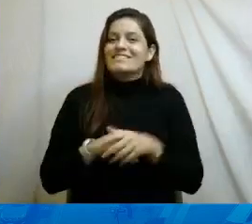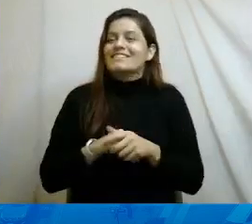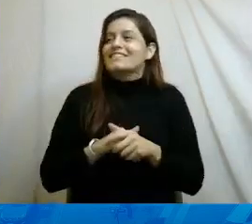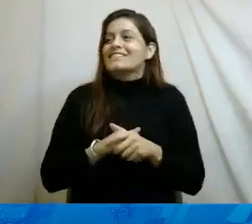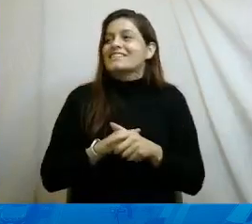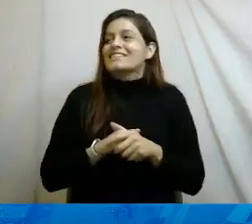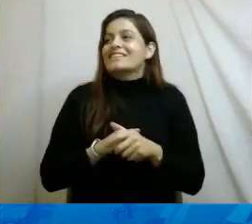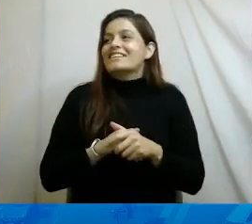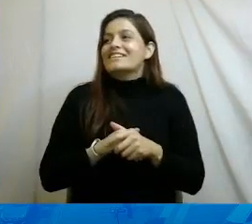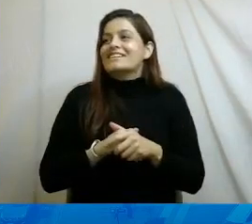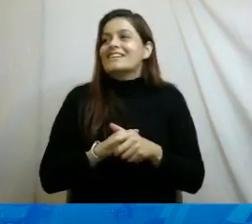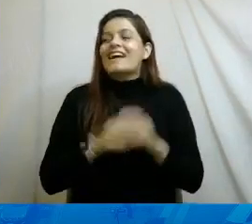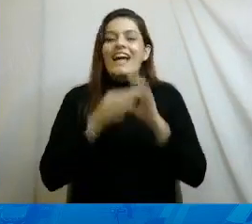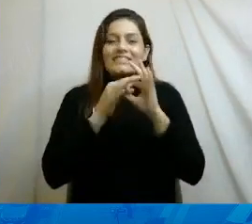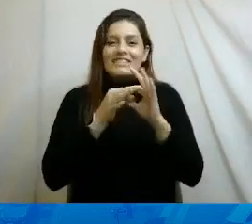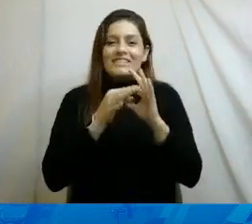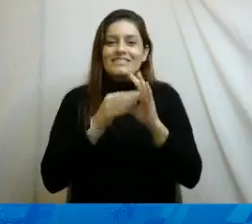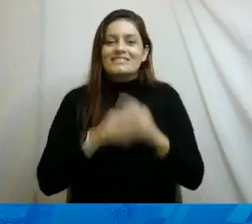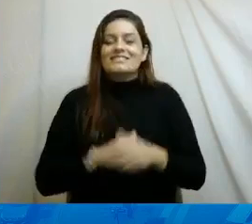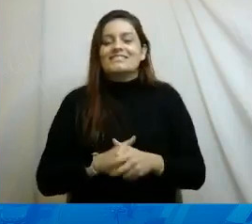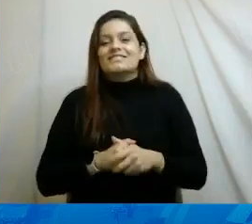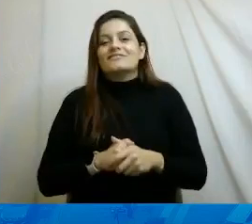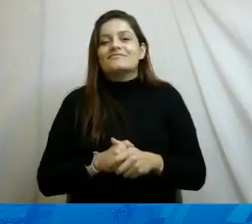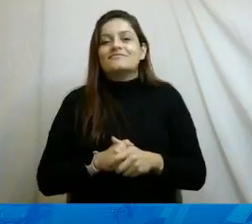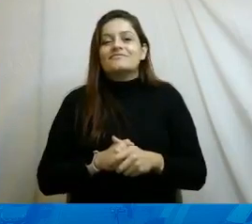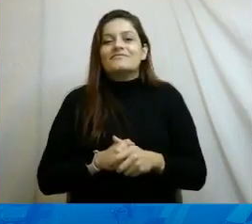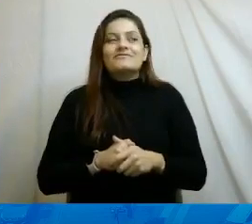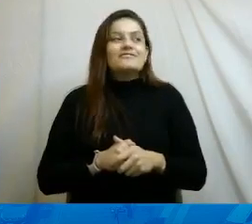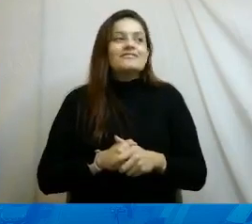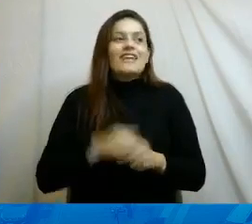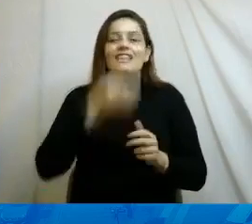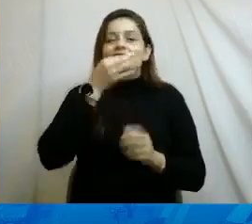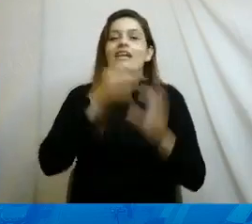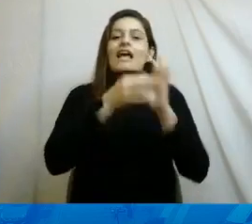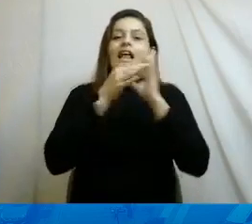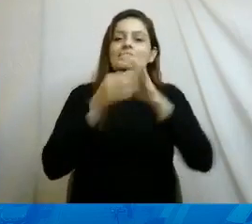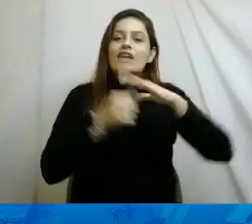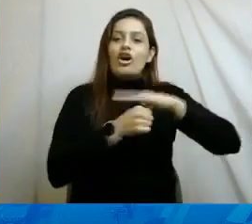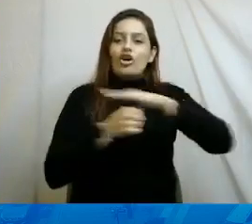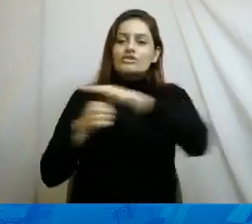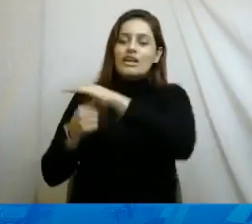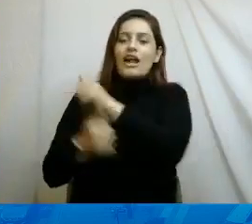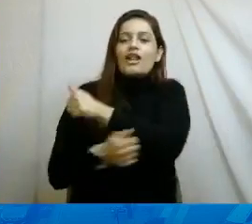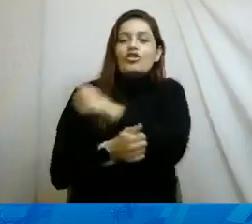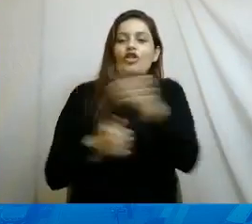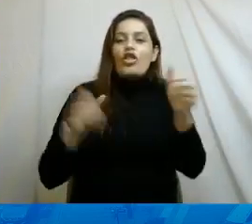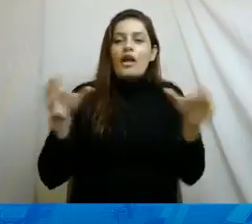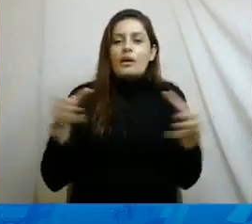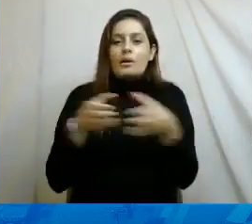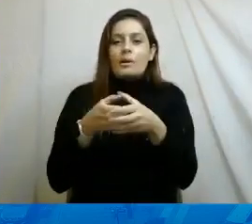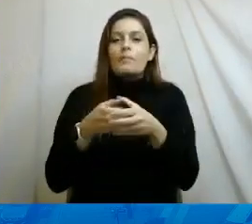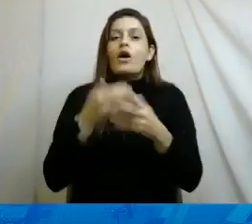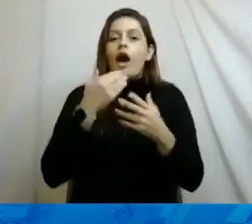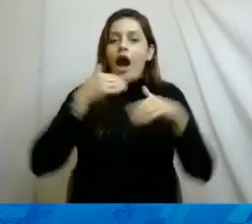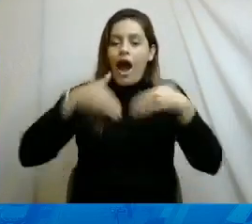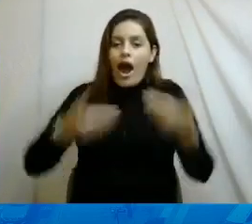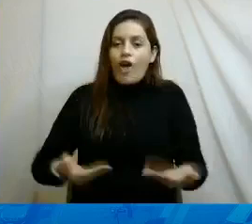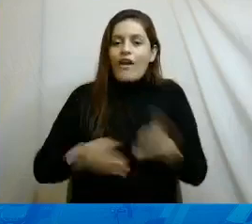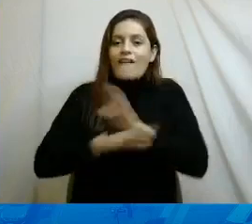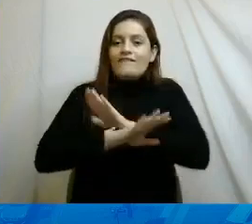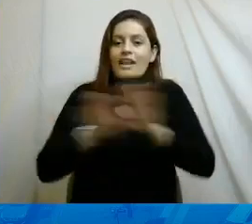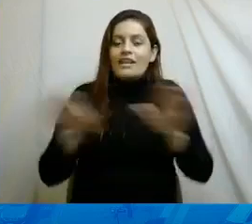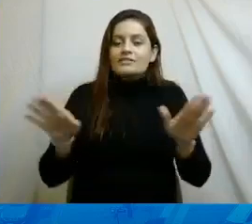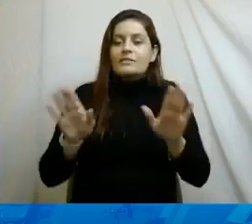vemos al tiro. Gracias, concejales, a todo el equipo presente. Daremos por finalizado este consejo.